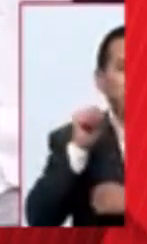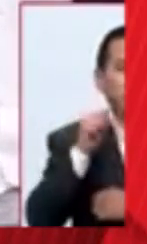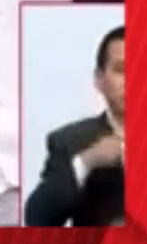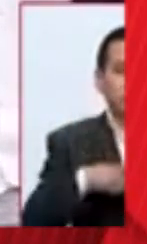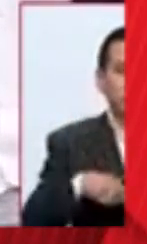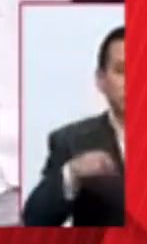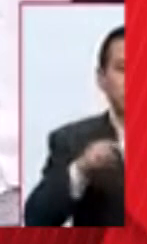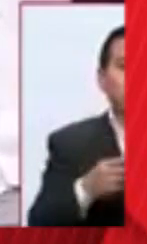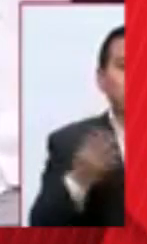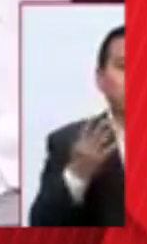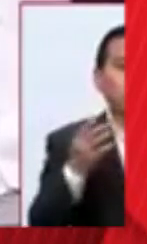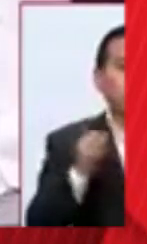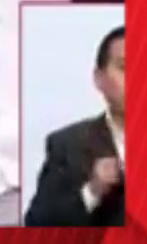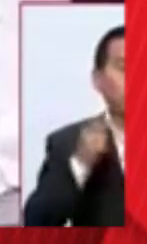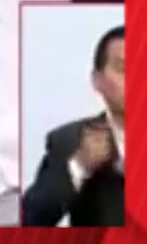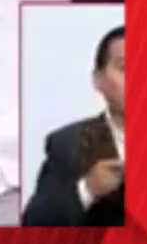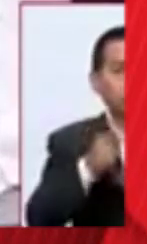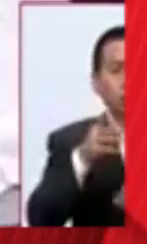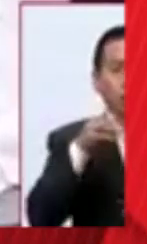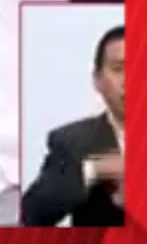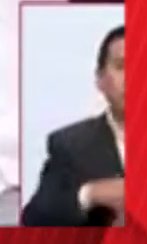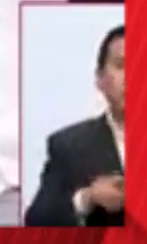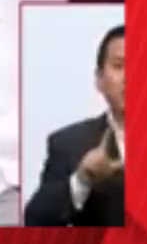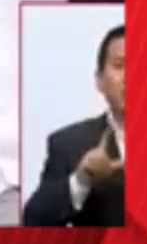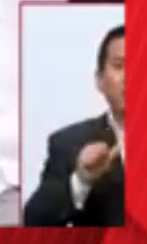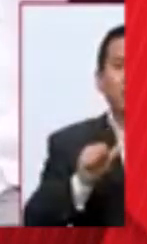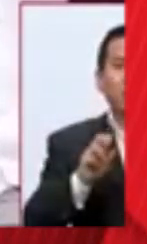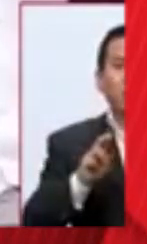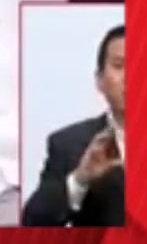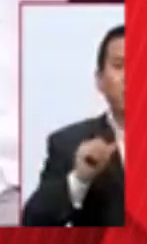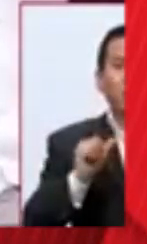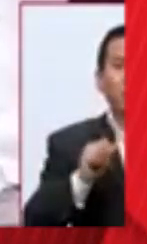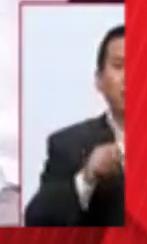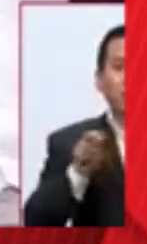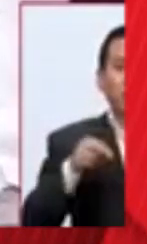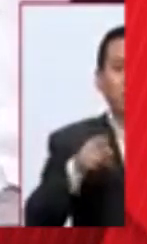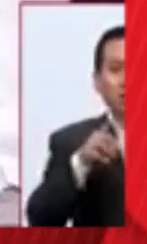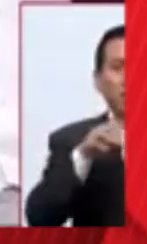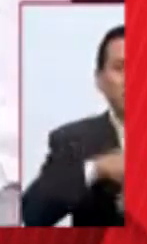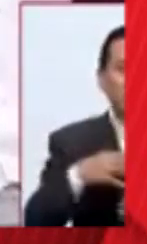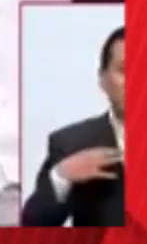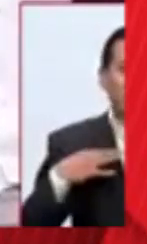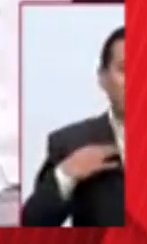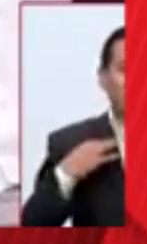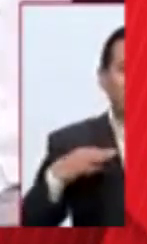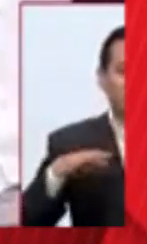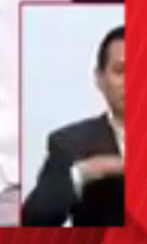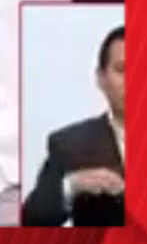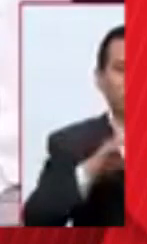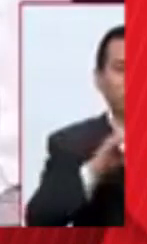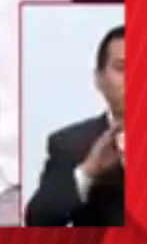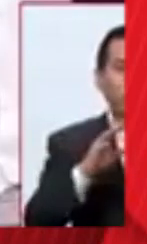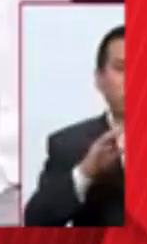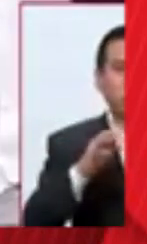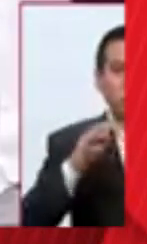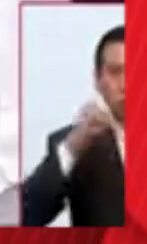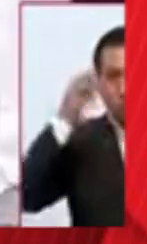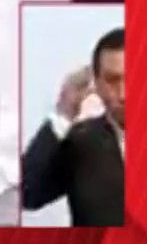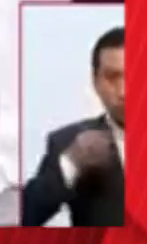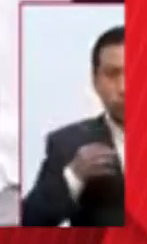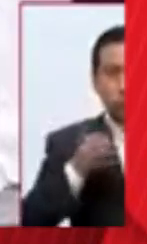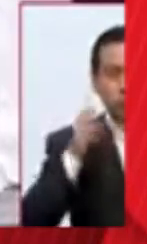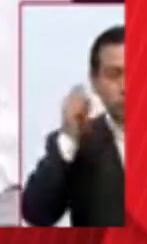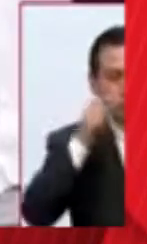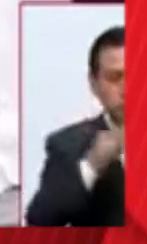próximo 4 de agosto, entiendo, en la Ucaeña, allá en el trópico de Cochabamba. Ya se tienen definidos los temas que se van a